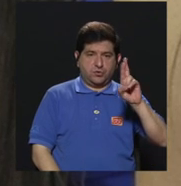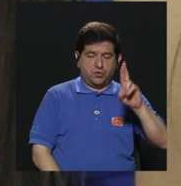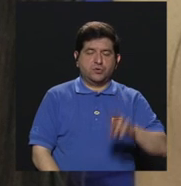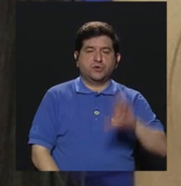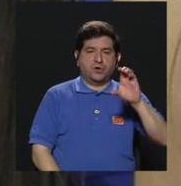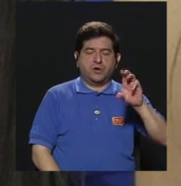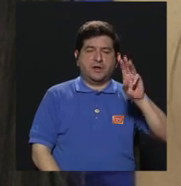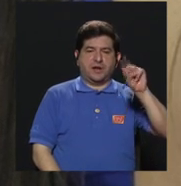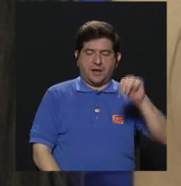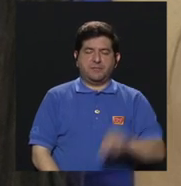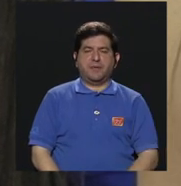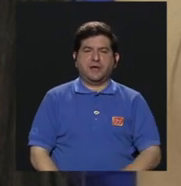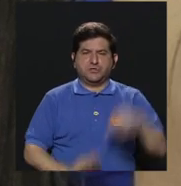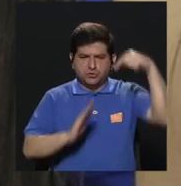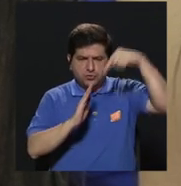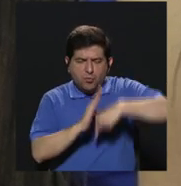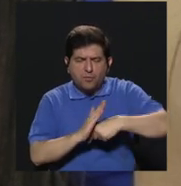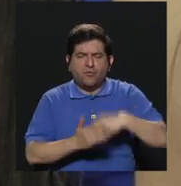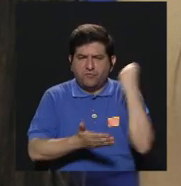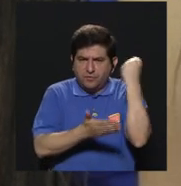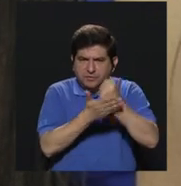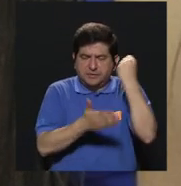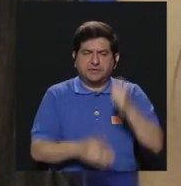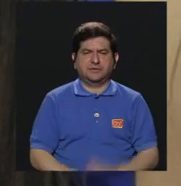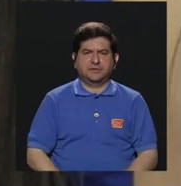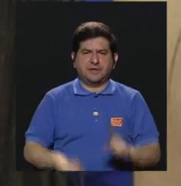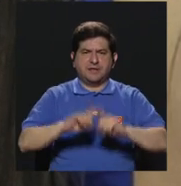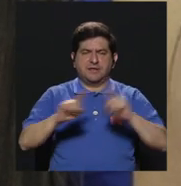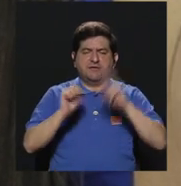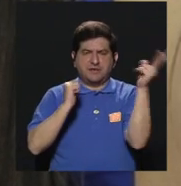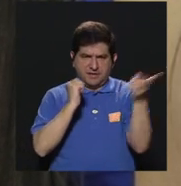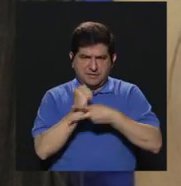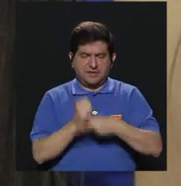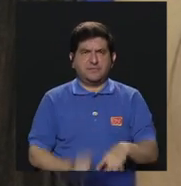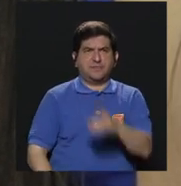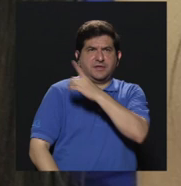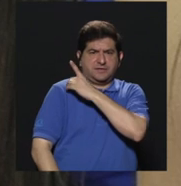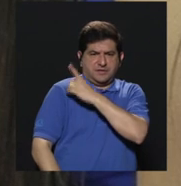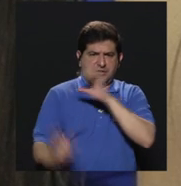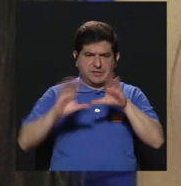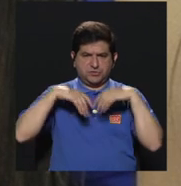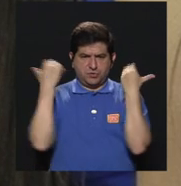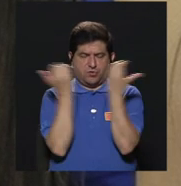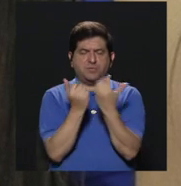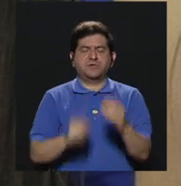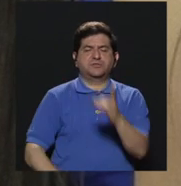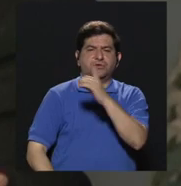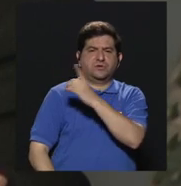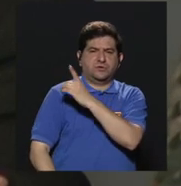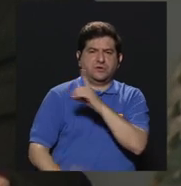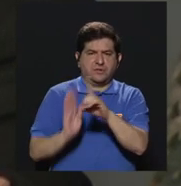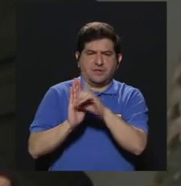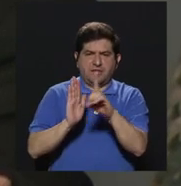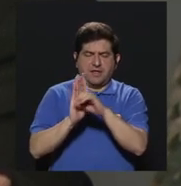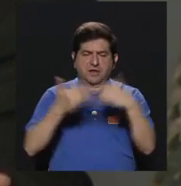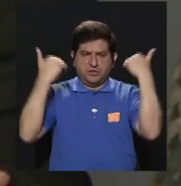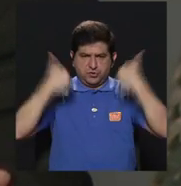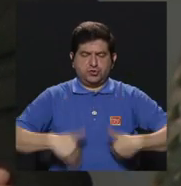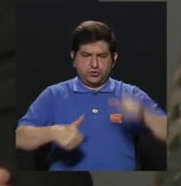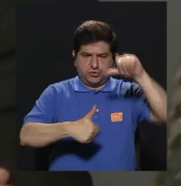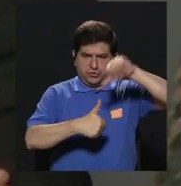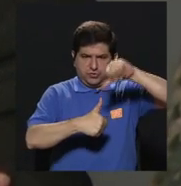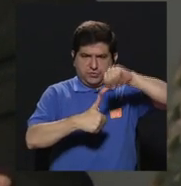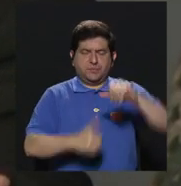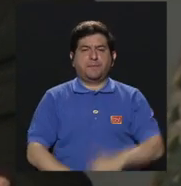dejado una huella profunda. Ocupó varias veces la dirección de la Comisión de Derechos Humanos en Centroamérica y